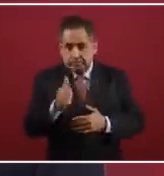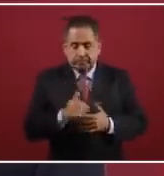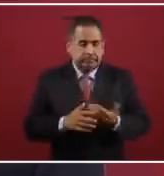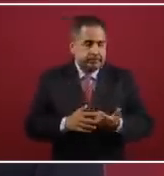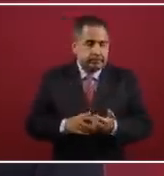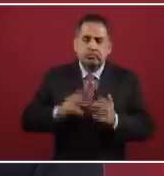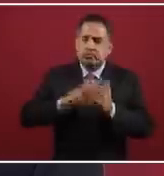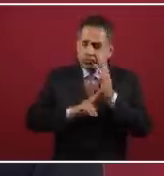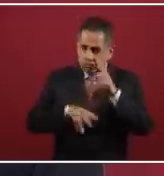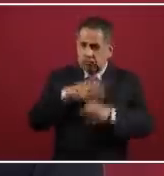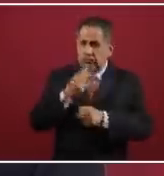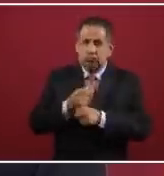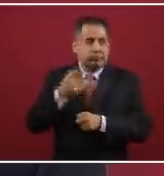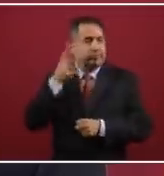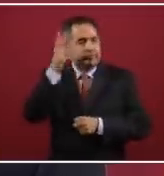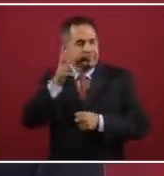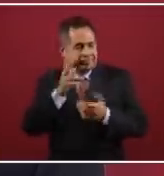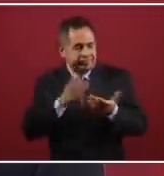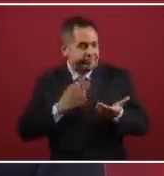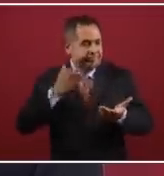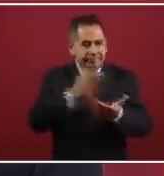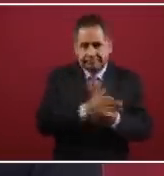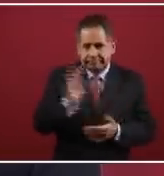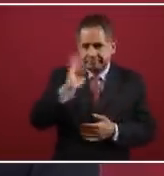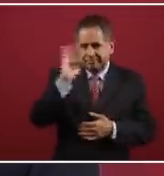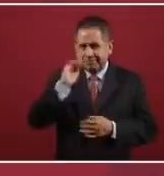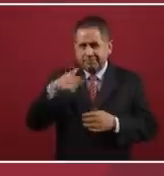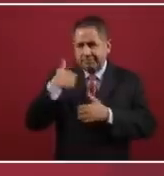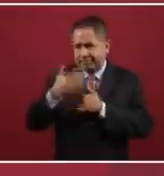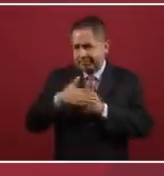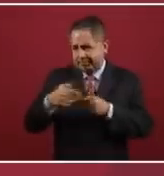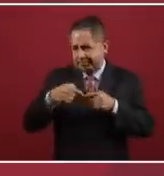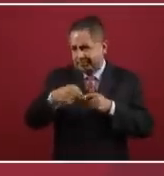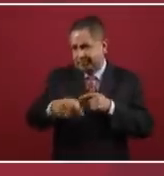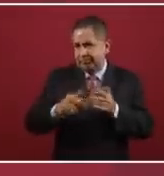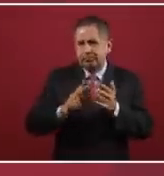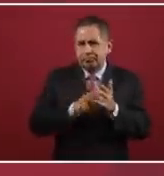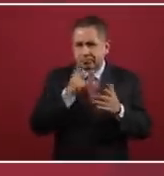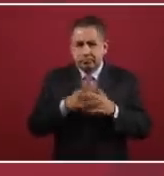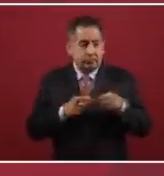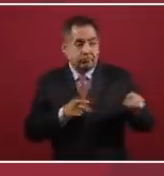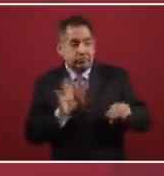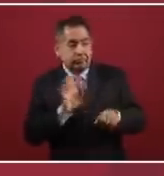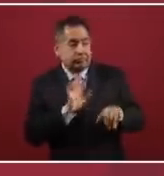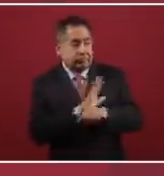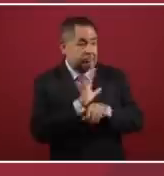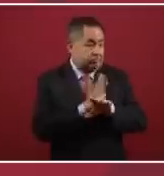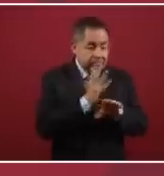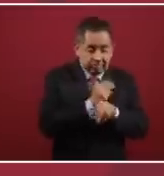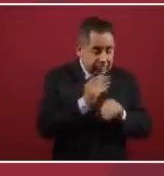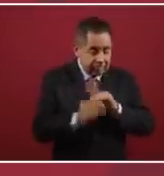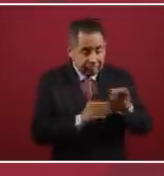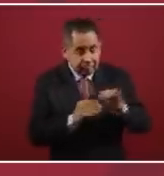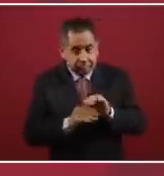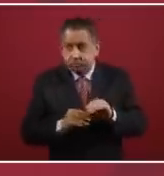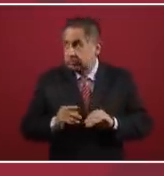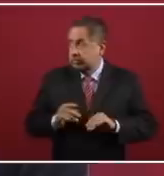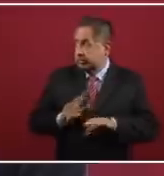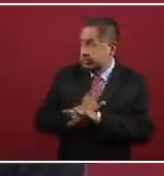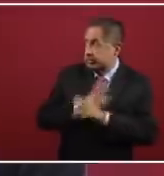Volvemos a repetir los operativos, muy probablemente resarzan o compongan lo que no querían que